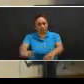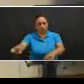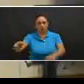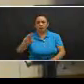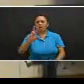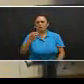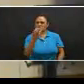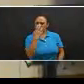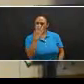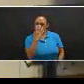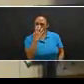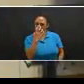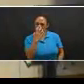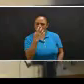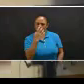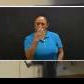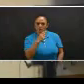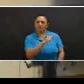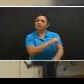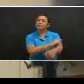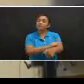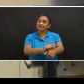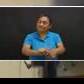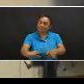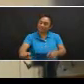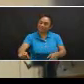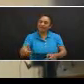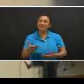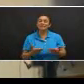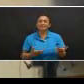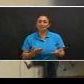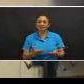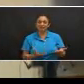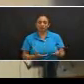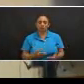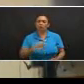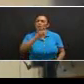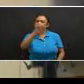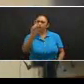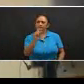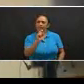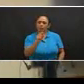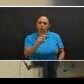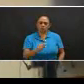No enojado, sino que sigue sirviendo. Y pregunta, ¿va?